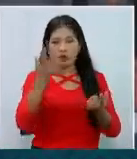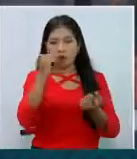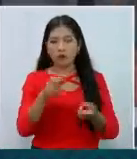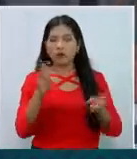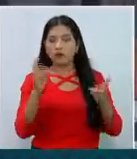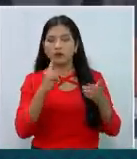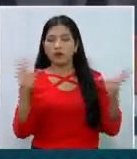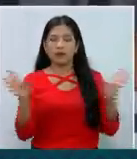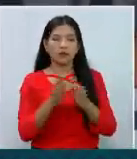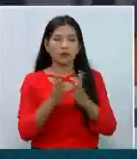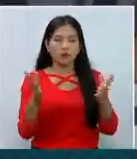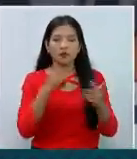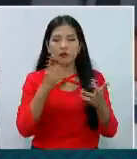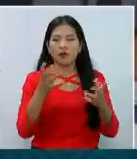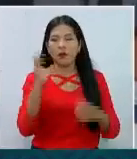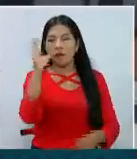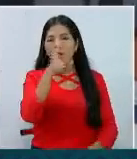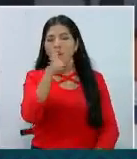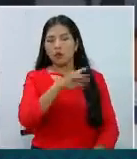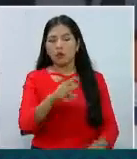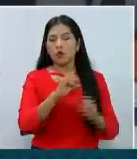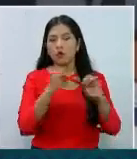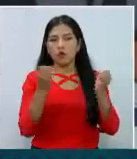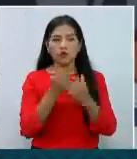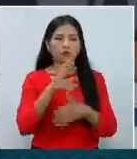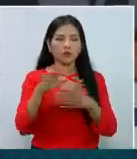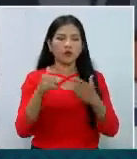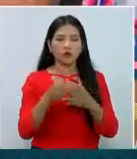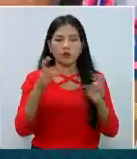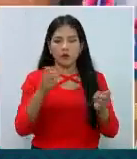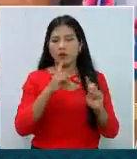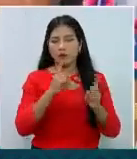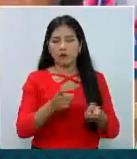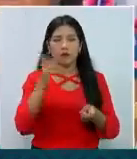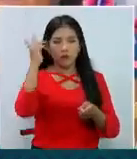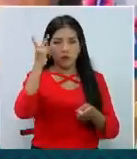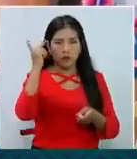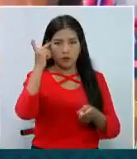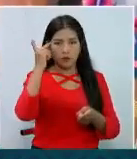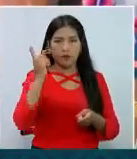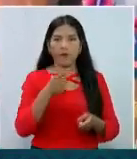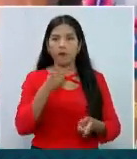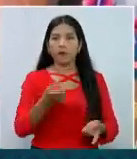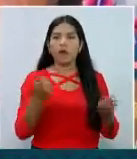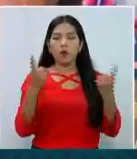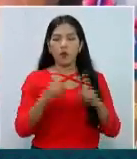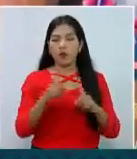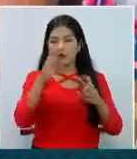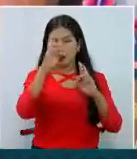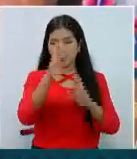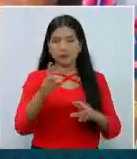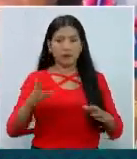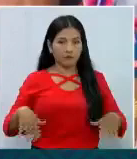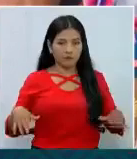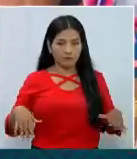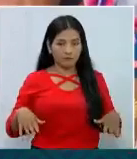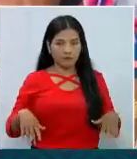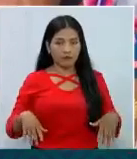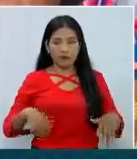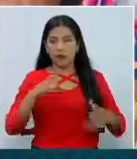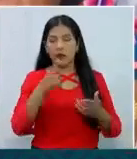empleado buscaba la unidad de las organizaciones y el instrumento político. Y cuando no respeta, hermanos, cuando